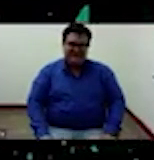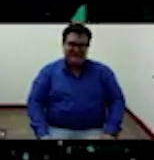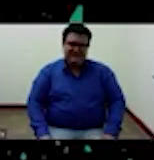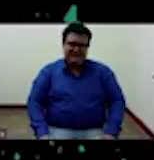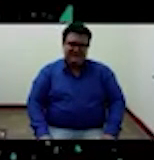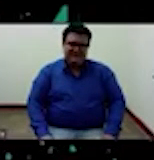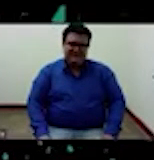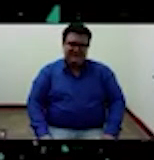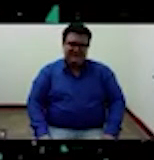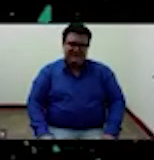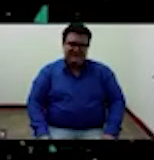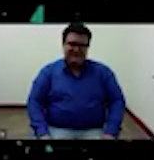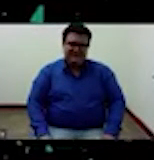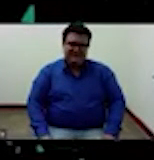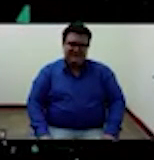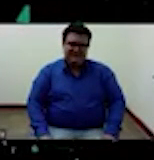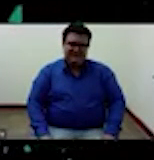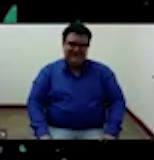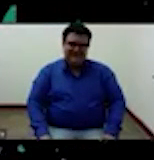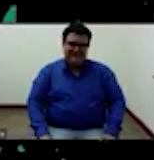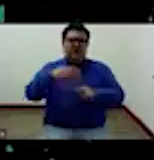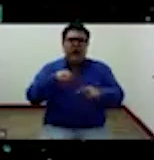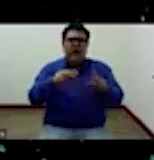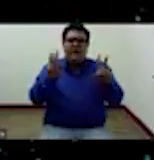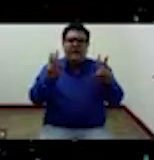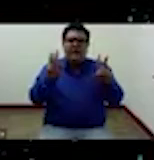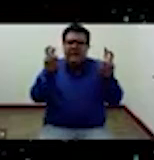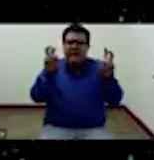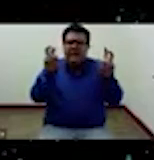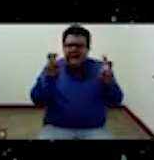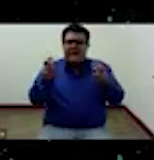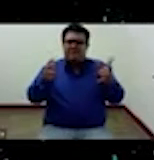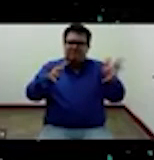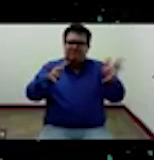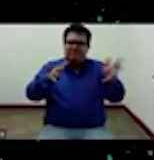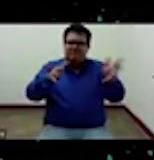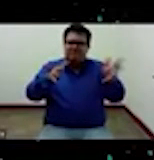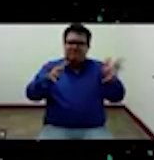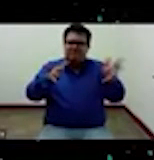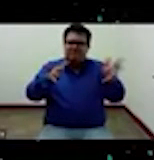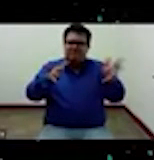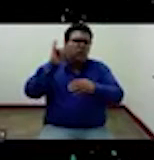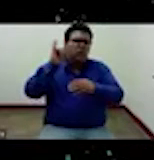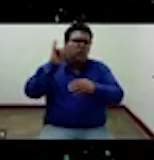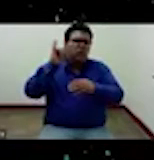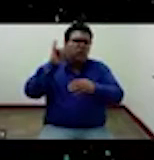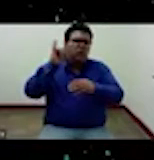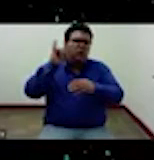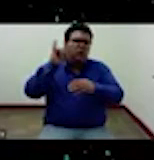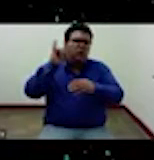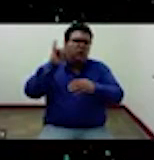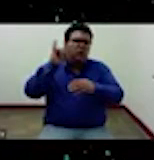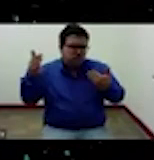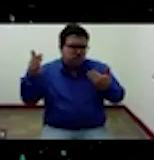quiero redondear un poquito con la idea de escucha infinita. Entonces, Adriana,